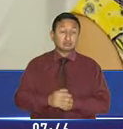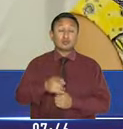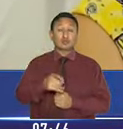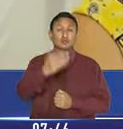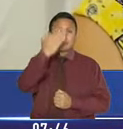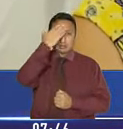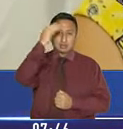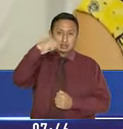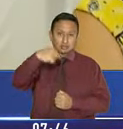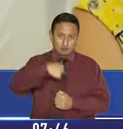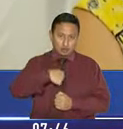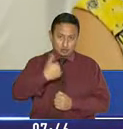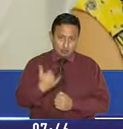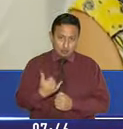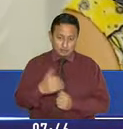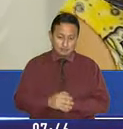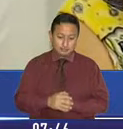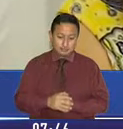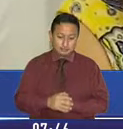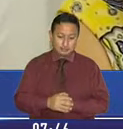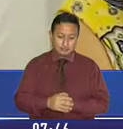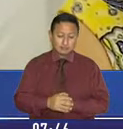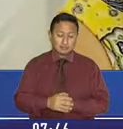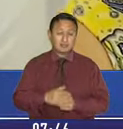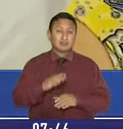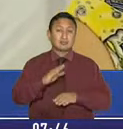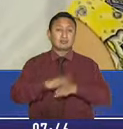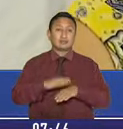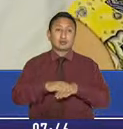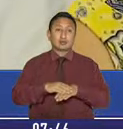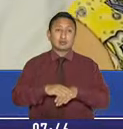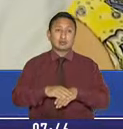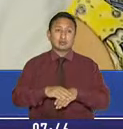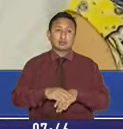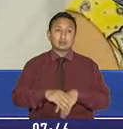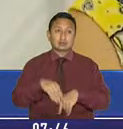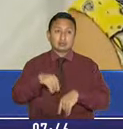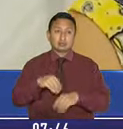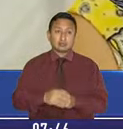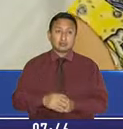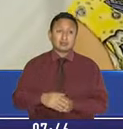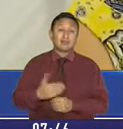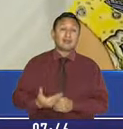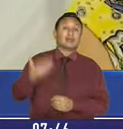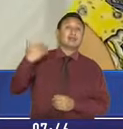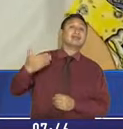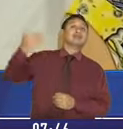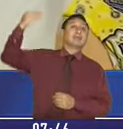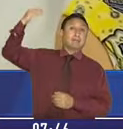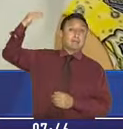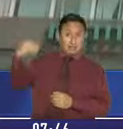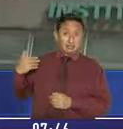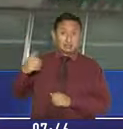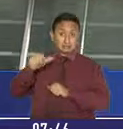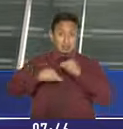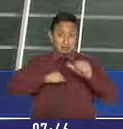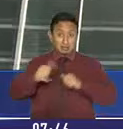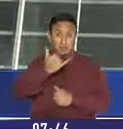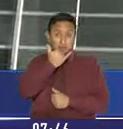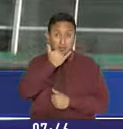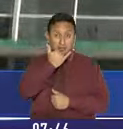a consecuencia de una mala administración por años. Desde la Seguridad Social y de la cartera de